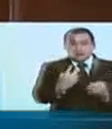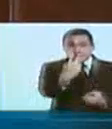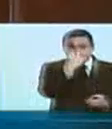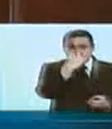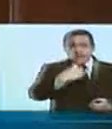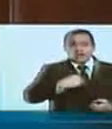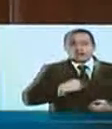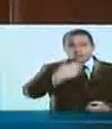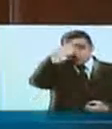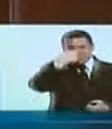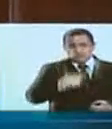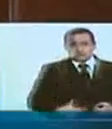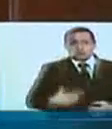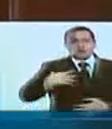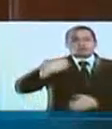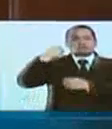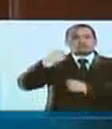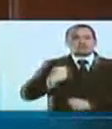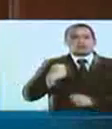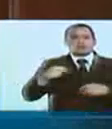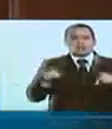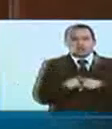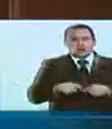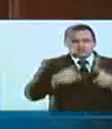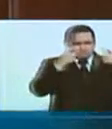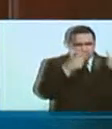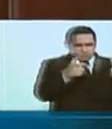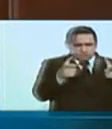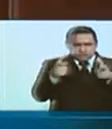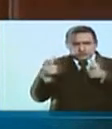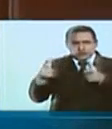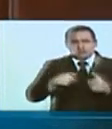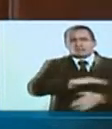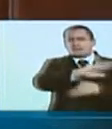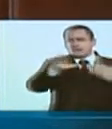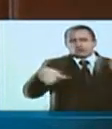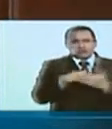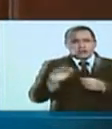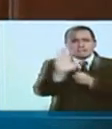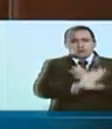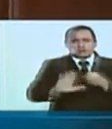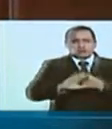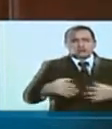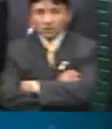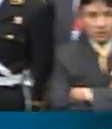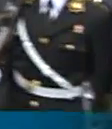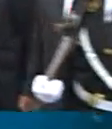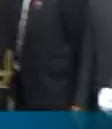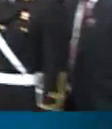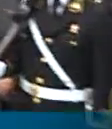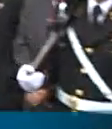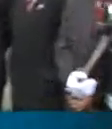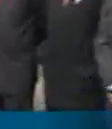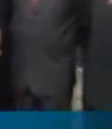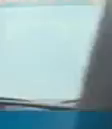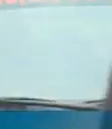verdadero soldado de la República, a un celoso guardián del Estado de Derecho y a un defensor de los derechos humanos